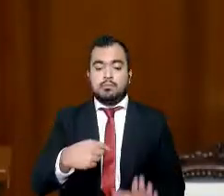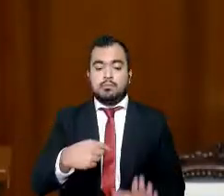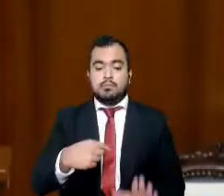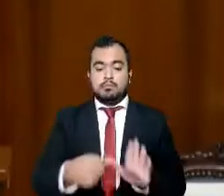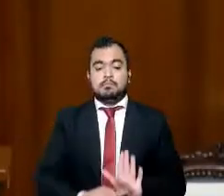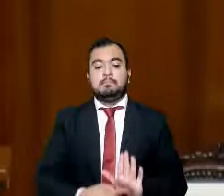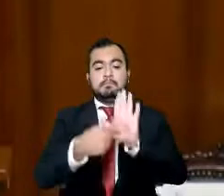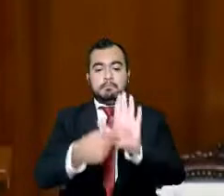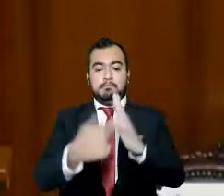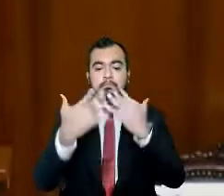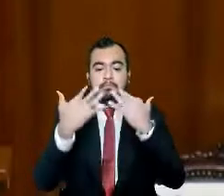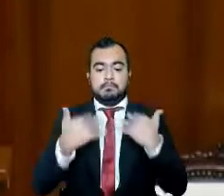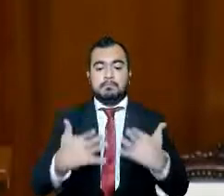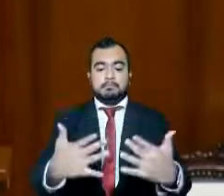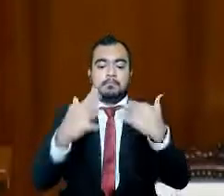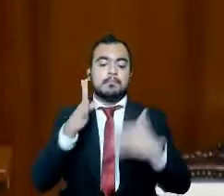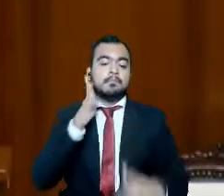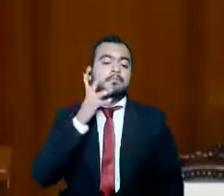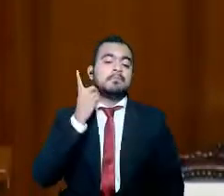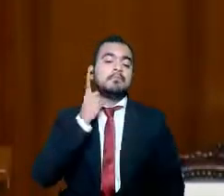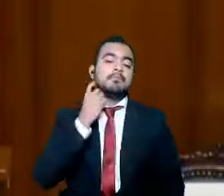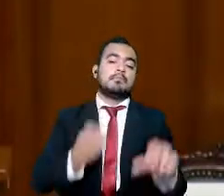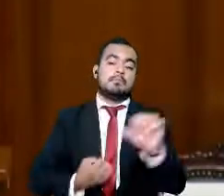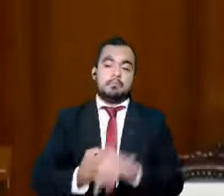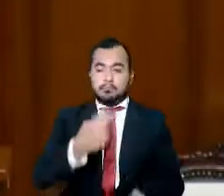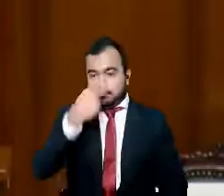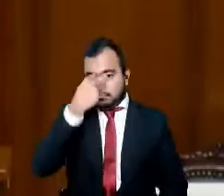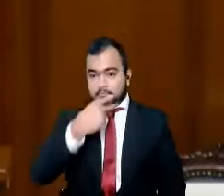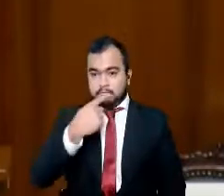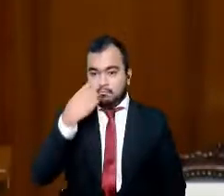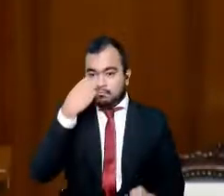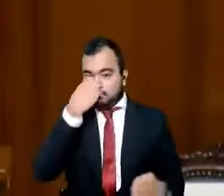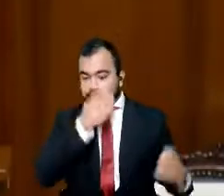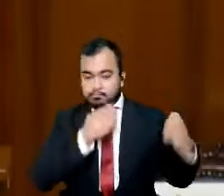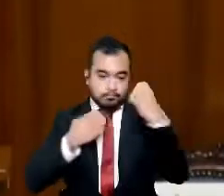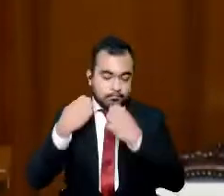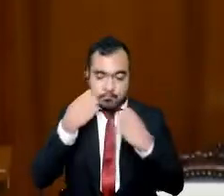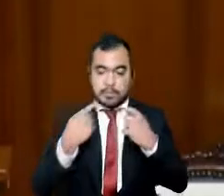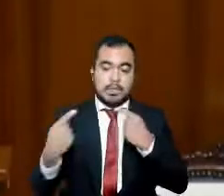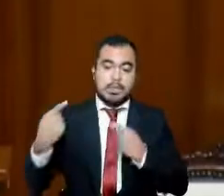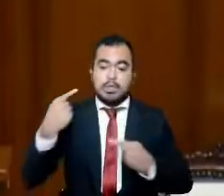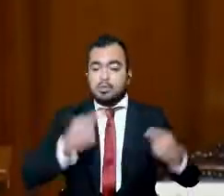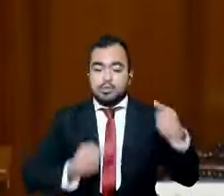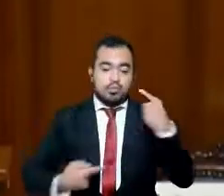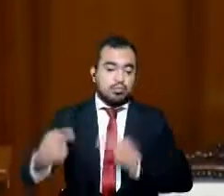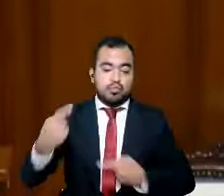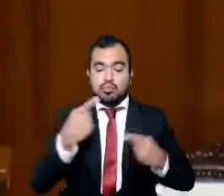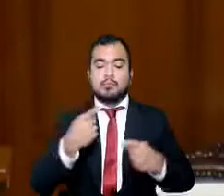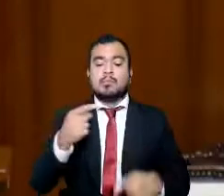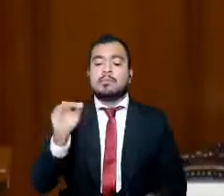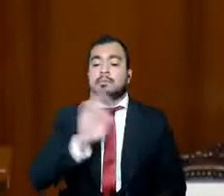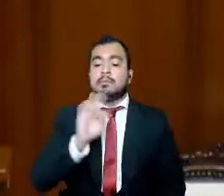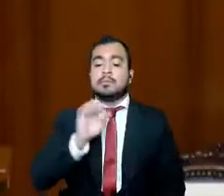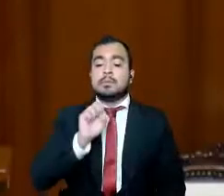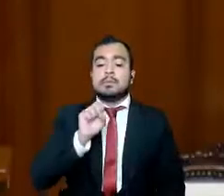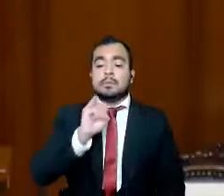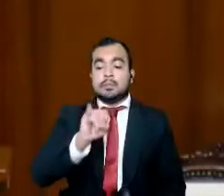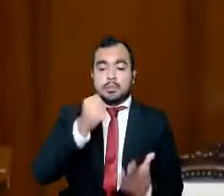honorable Poder Legislativo del Estado de México para su análisis, discusión y, en su caso, aprobación en sus términos,